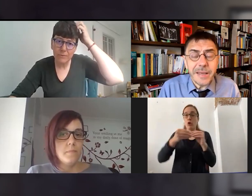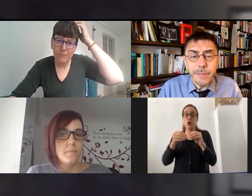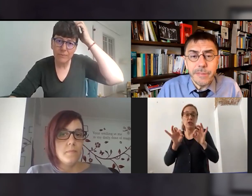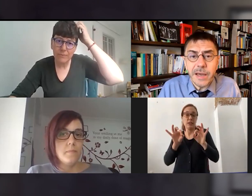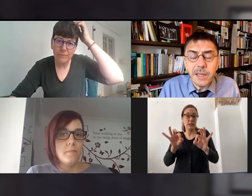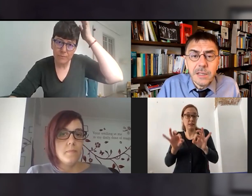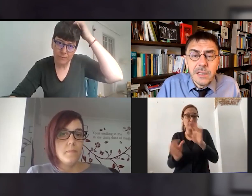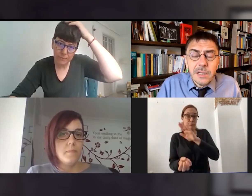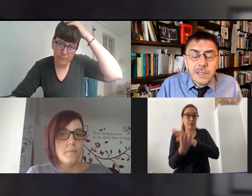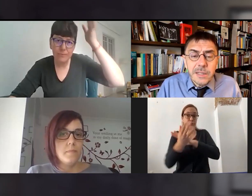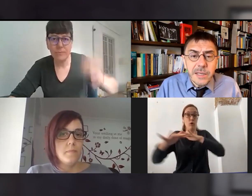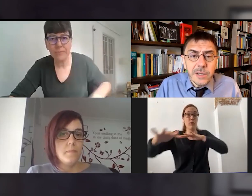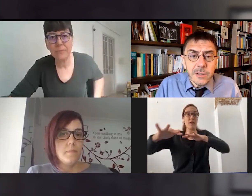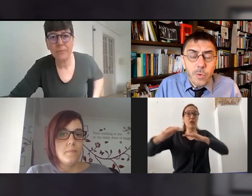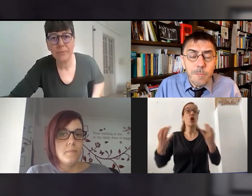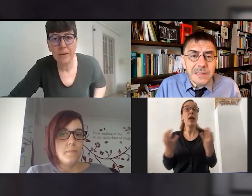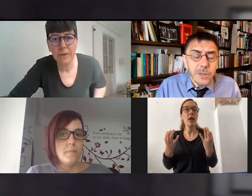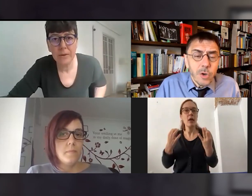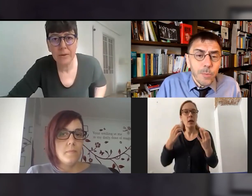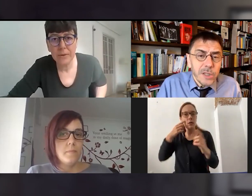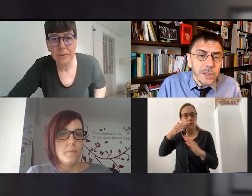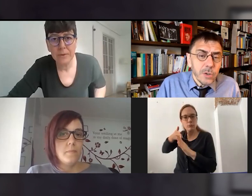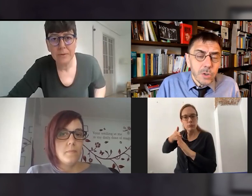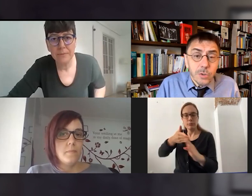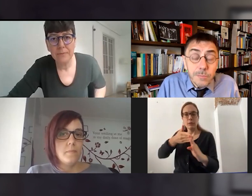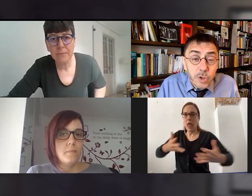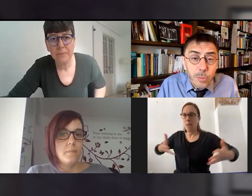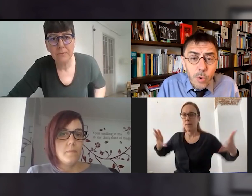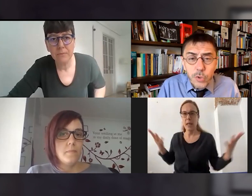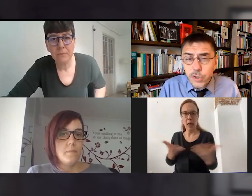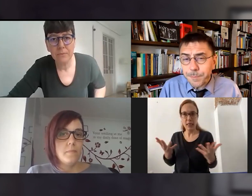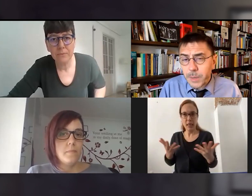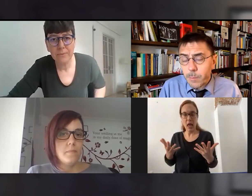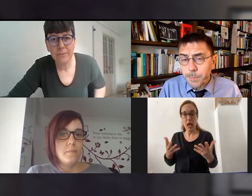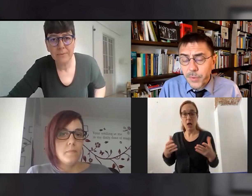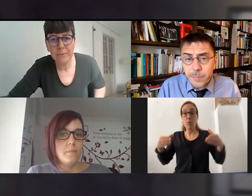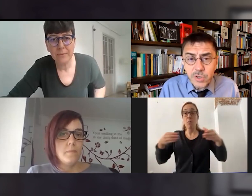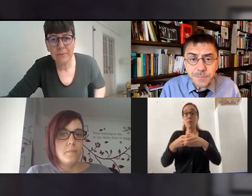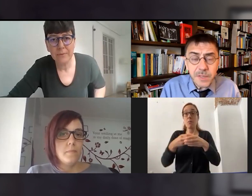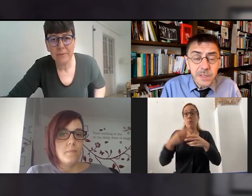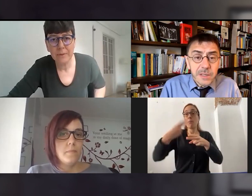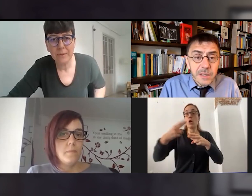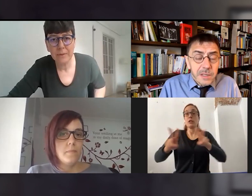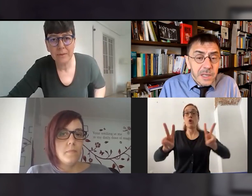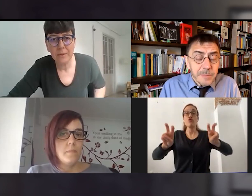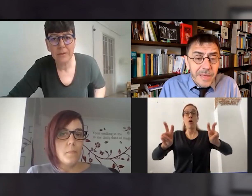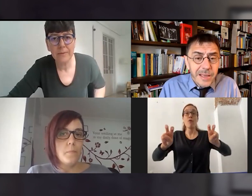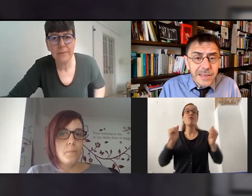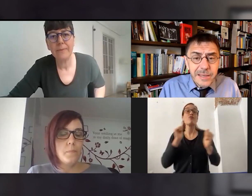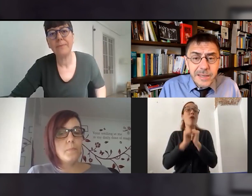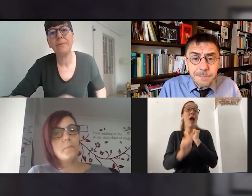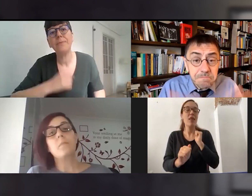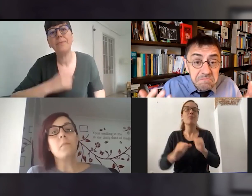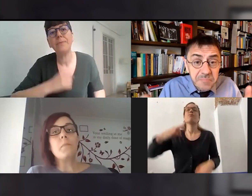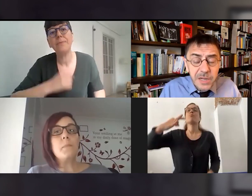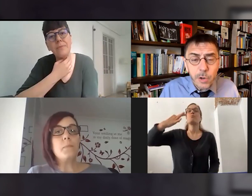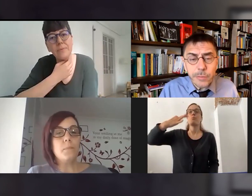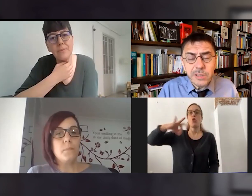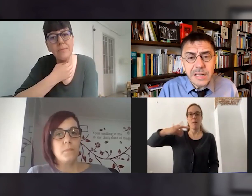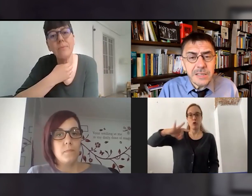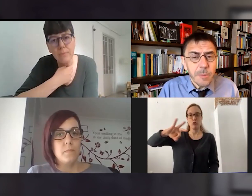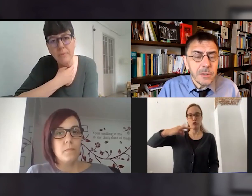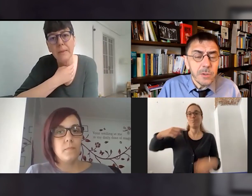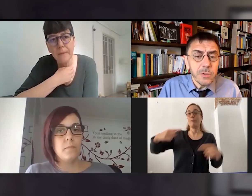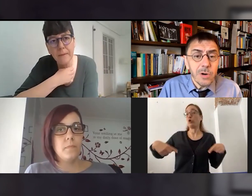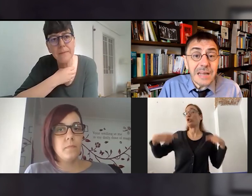la emergencia de un partido político de nuevo cuño, Podemos. Es verdad que en el